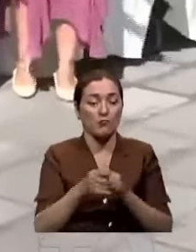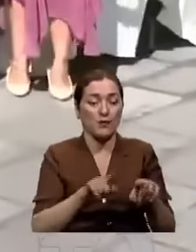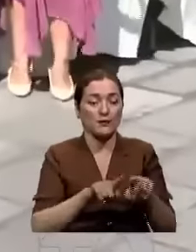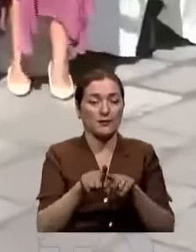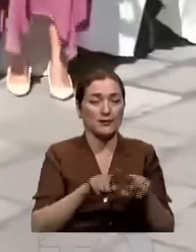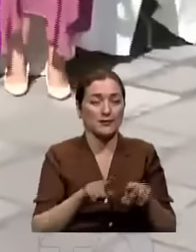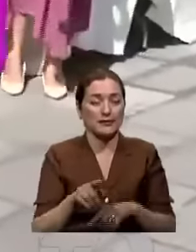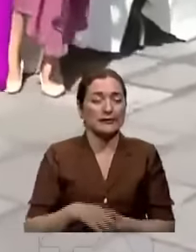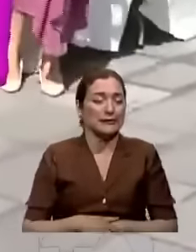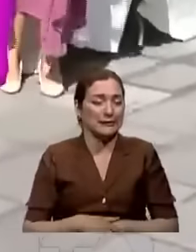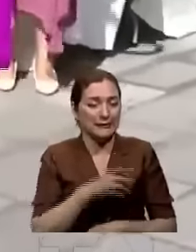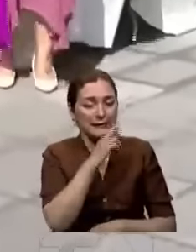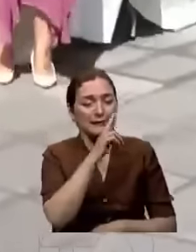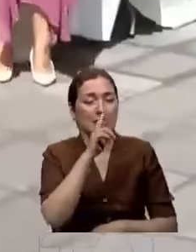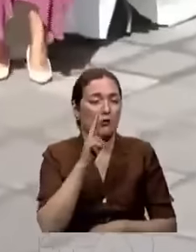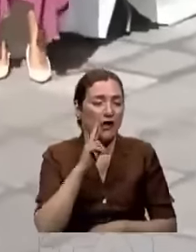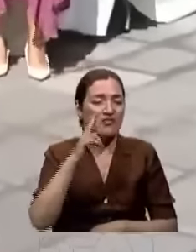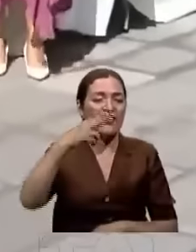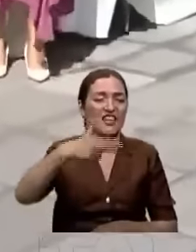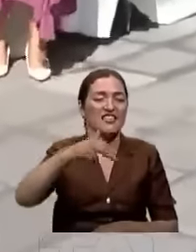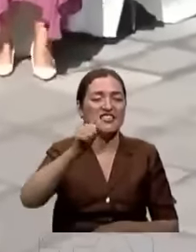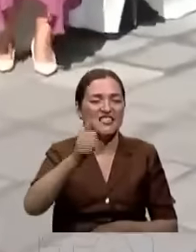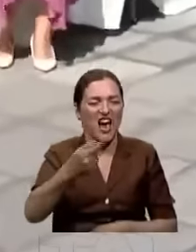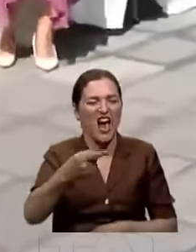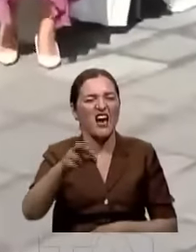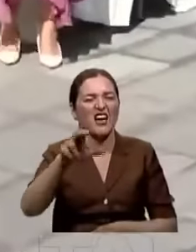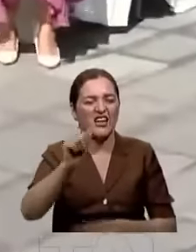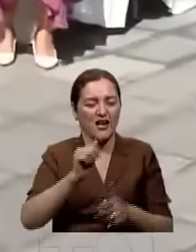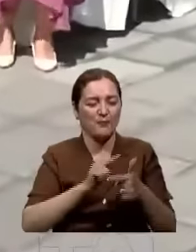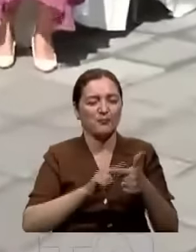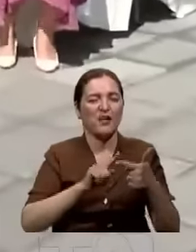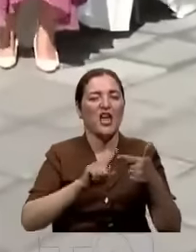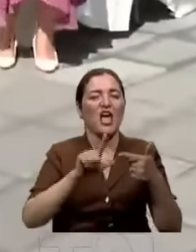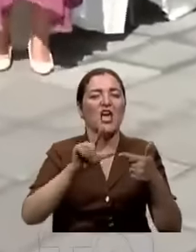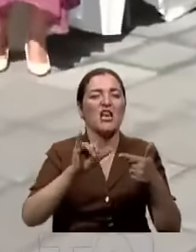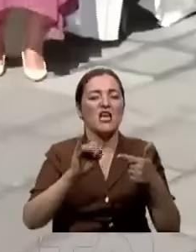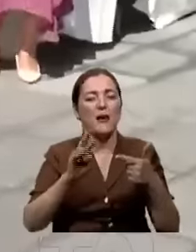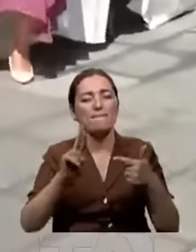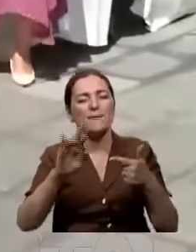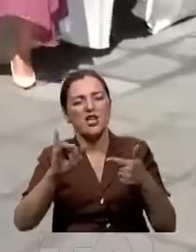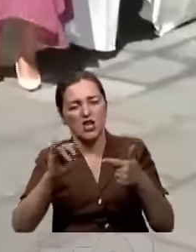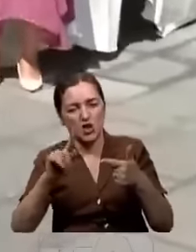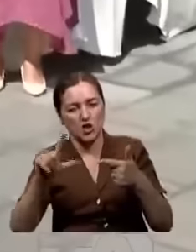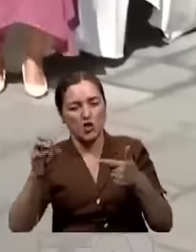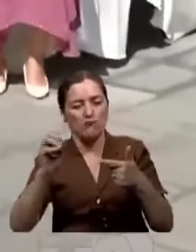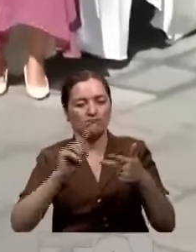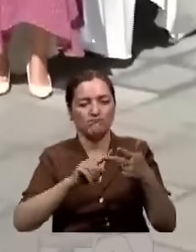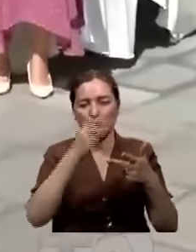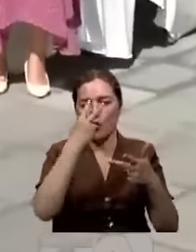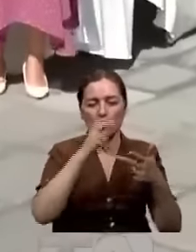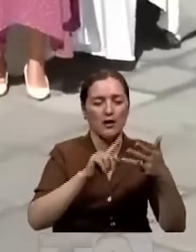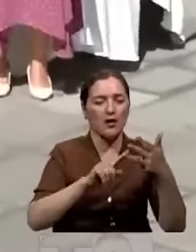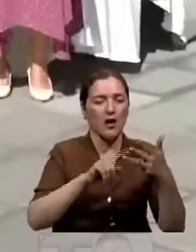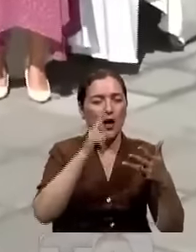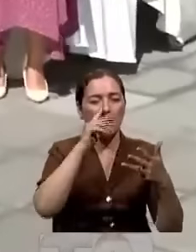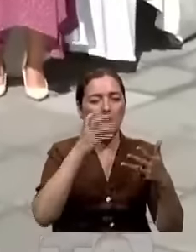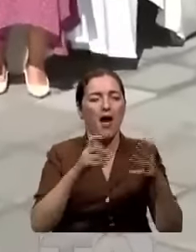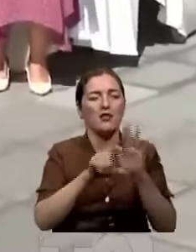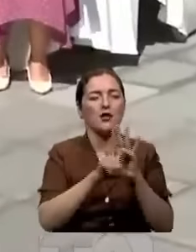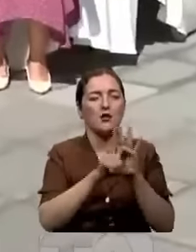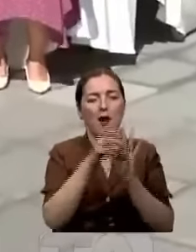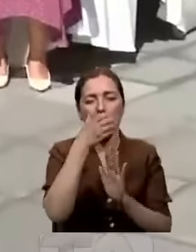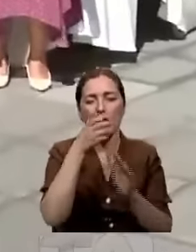La Posada de Chagra, la Casa de Librillo, el Hotel Parking by Radisson y Panificadora Ambato. Bueno, vamos a ver qué es lo que sucede. Vamos